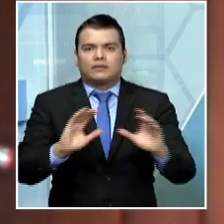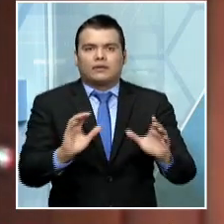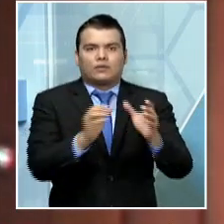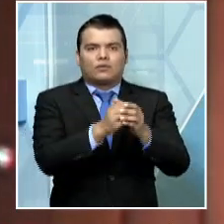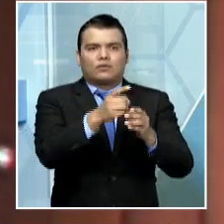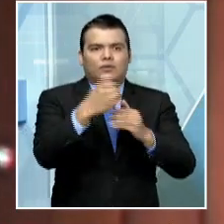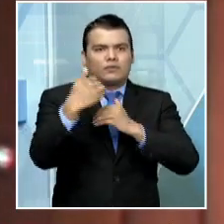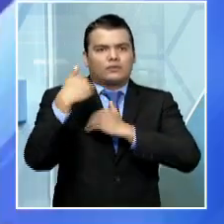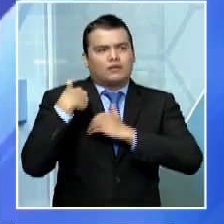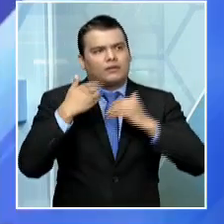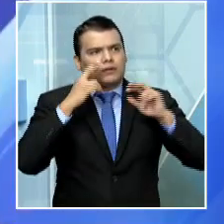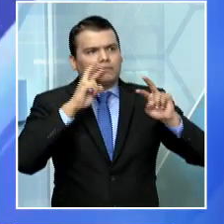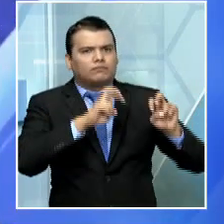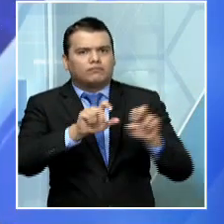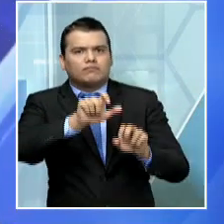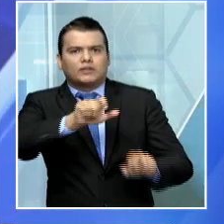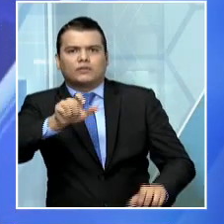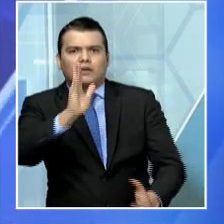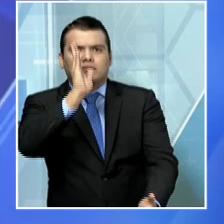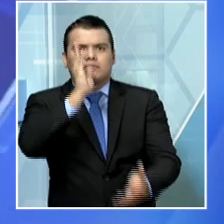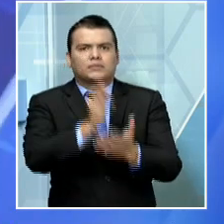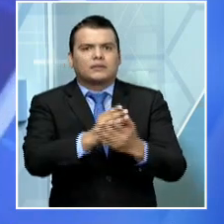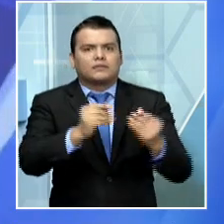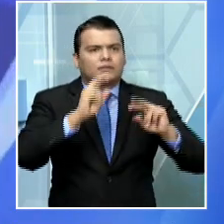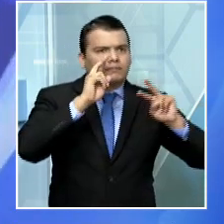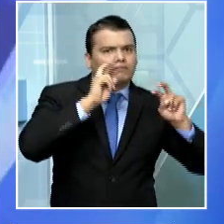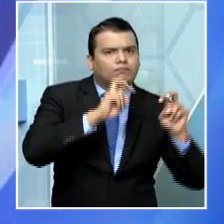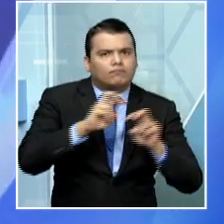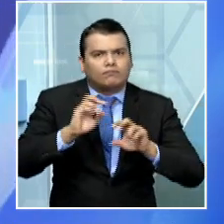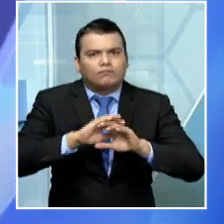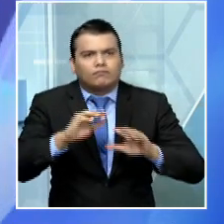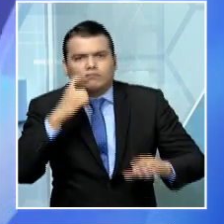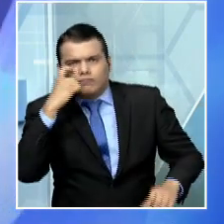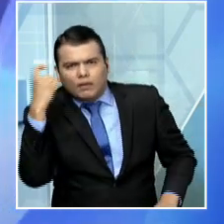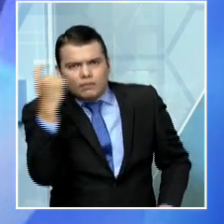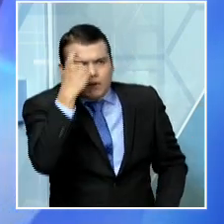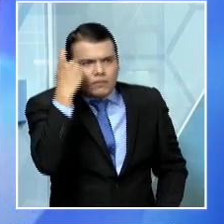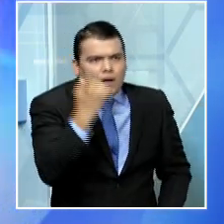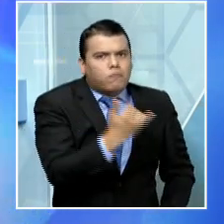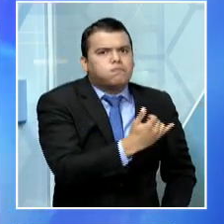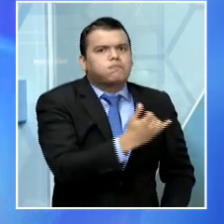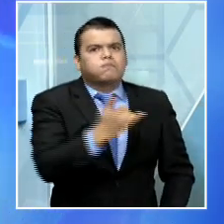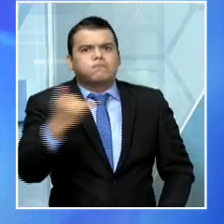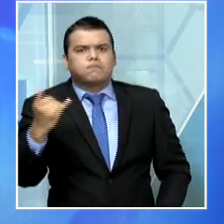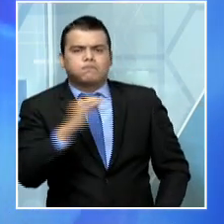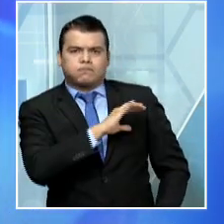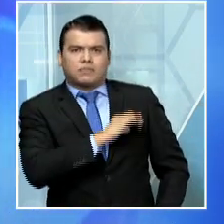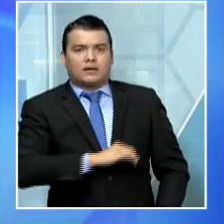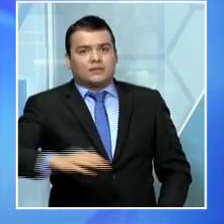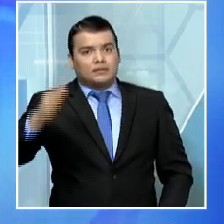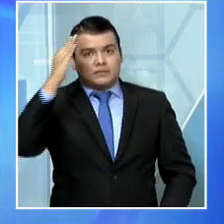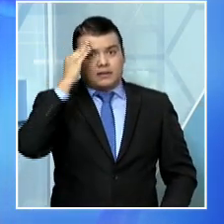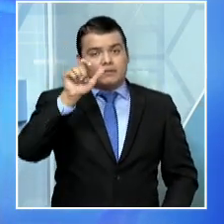que está a cargo del tema de personas desaparecidas, que active todas las rutas de búsqueda por todas partes del líder que ha sido,